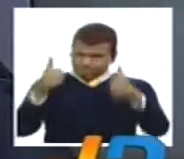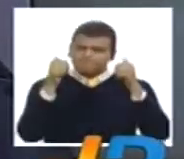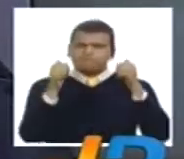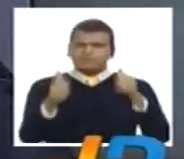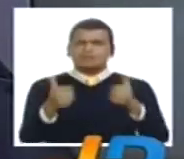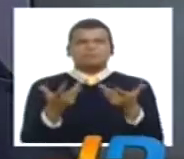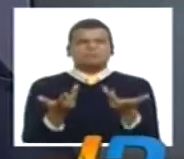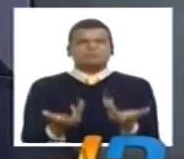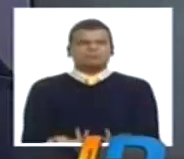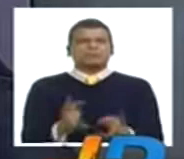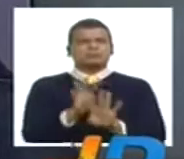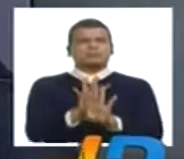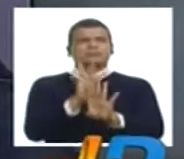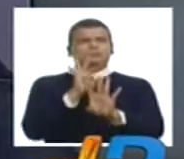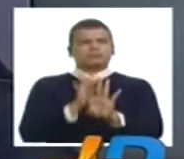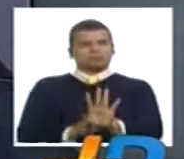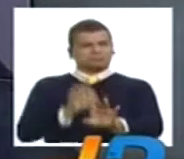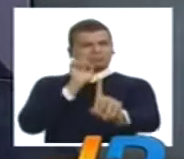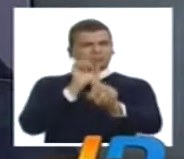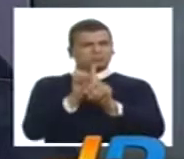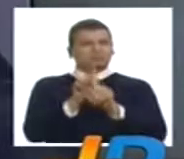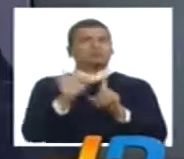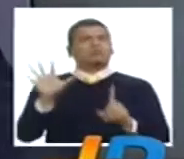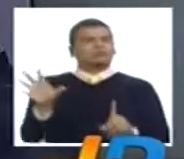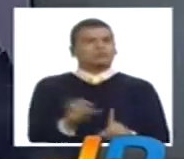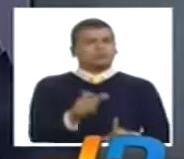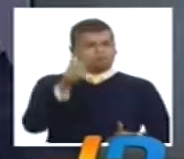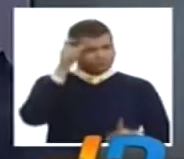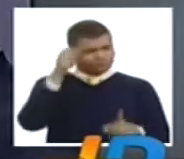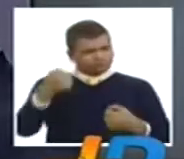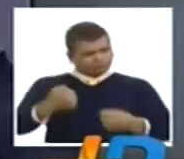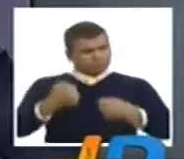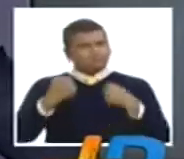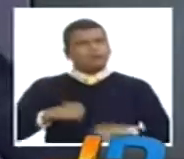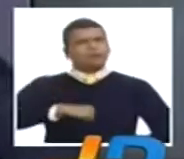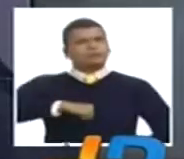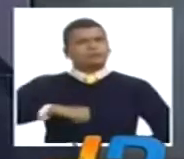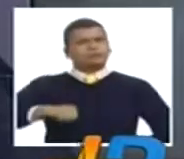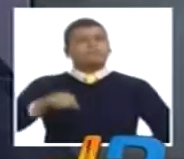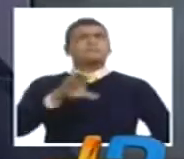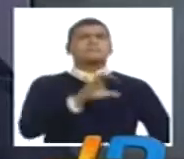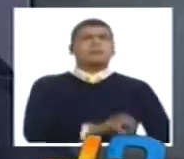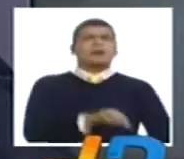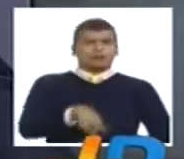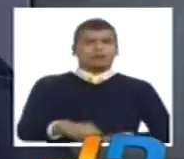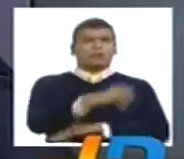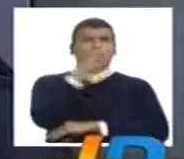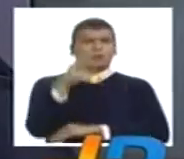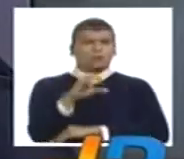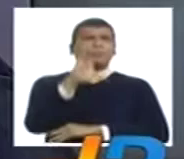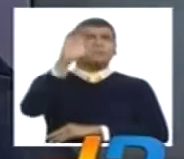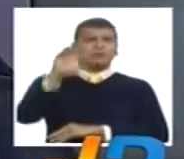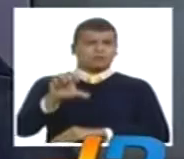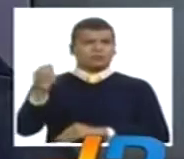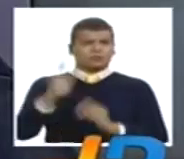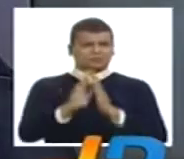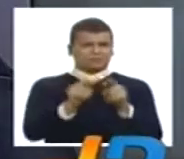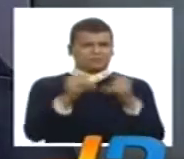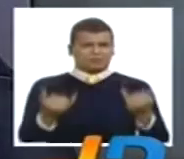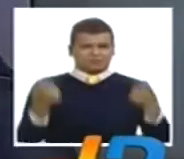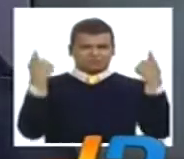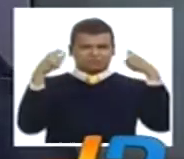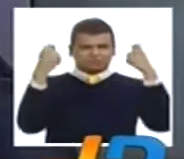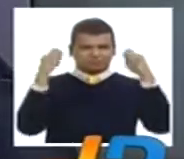la marcha de democratización por parte de los hinchas del América, no solo en Cali, sino en muchas ciudades del país y en el exterior. Todo en